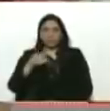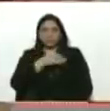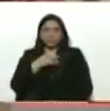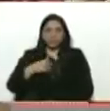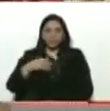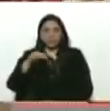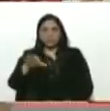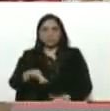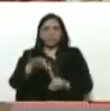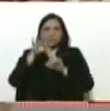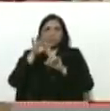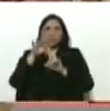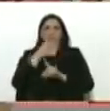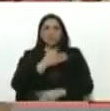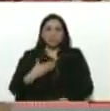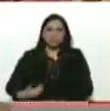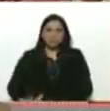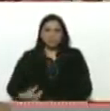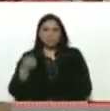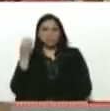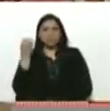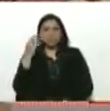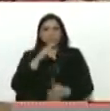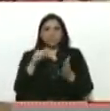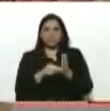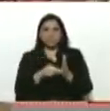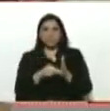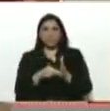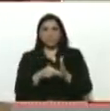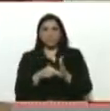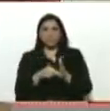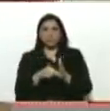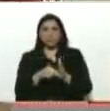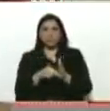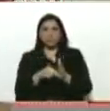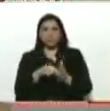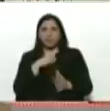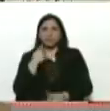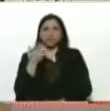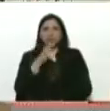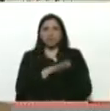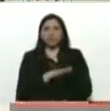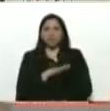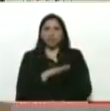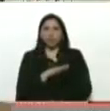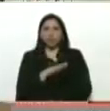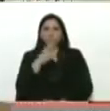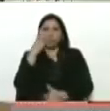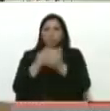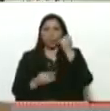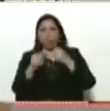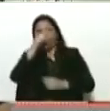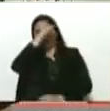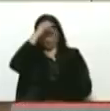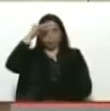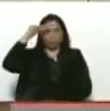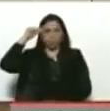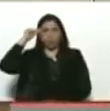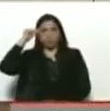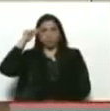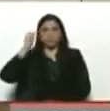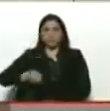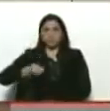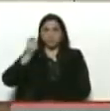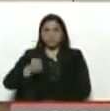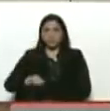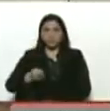Asamblea al señor, al asesino convicto, Julio Borges. La fiscal general de la